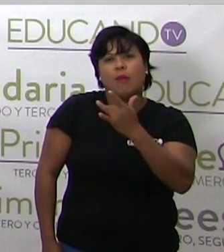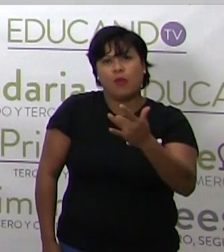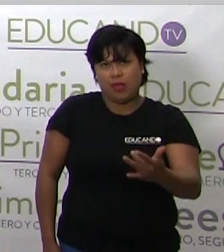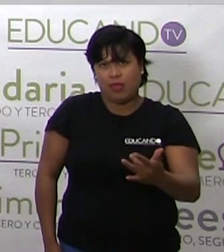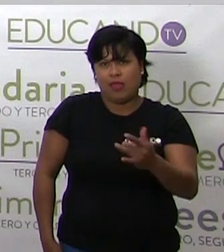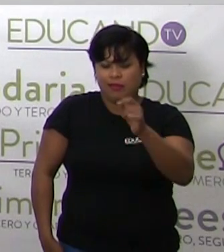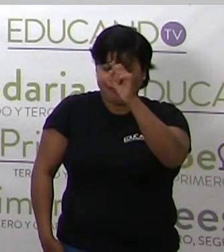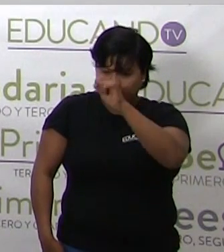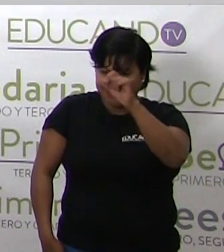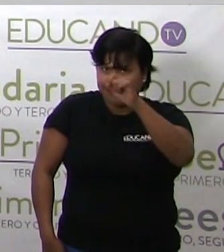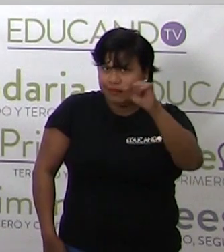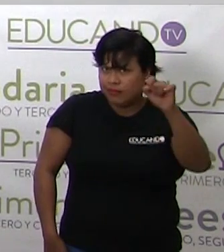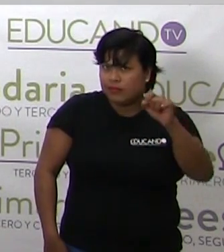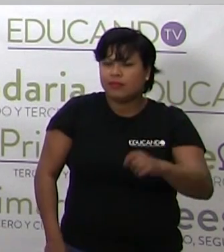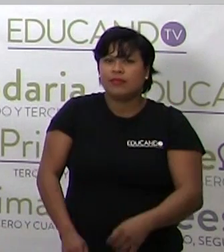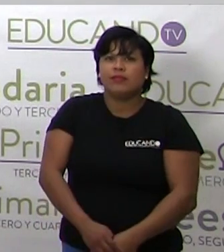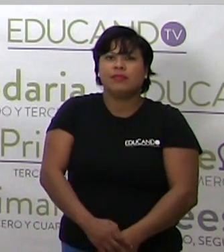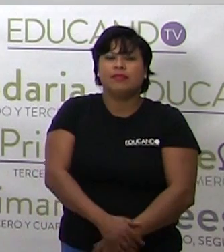enamorada.